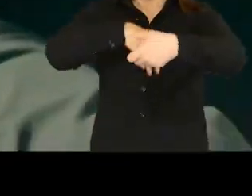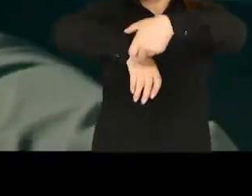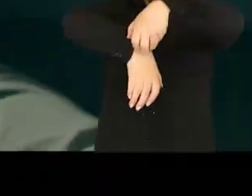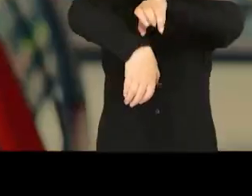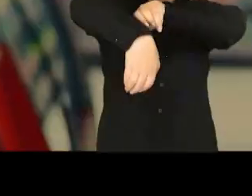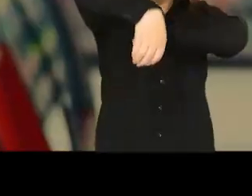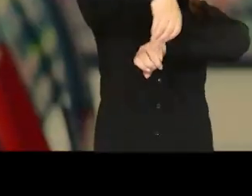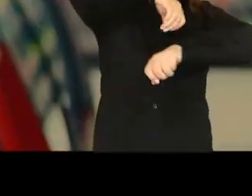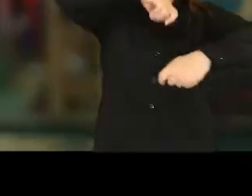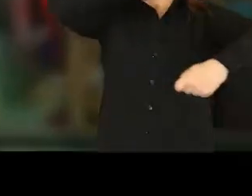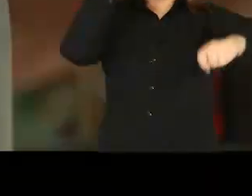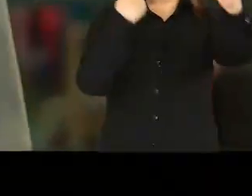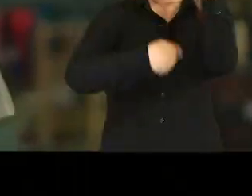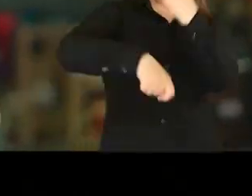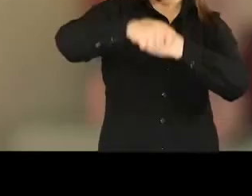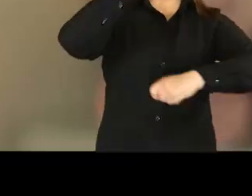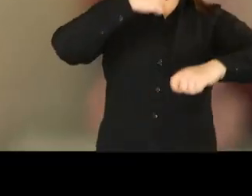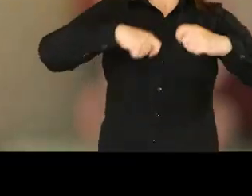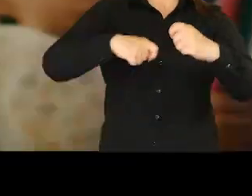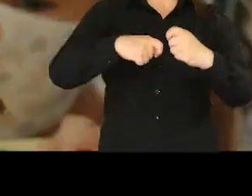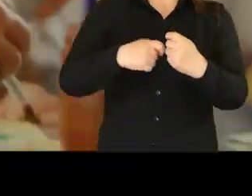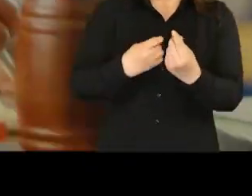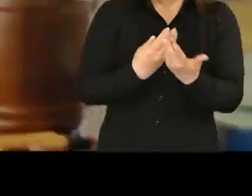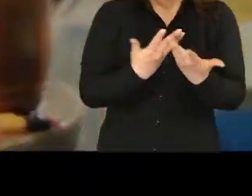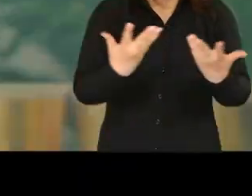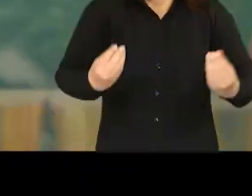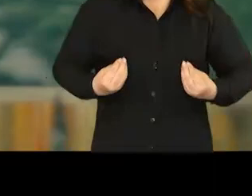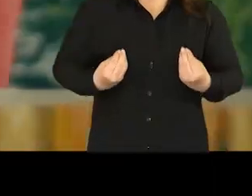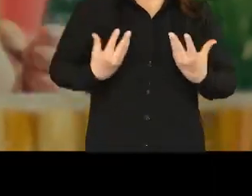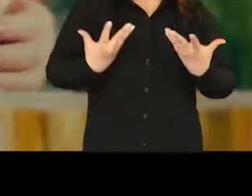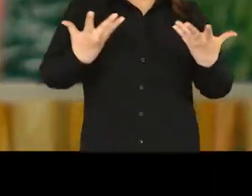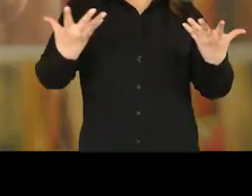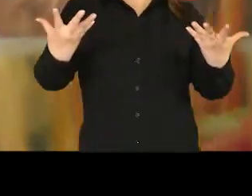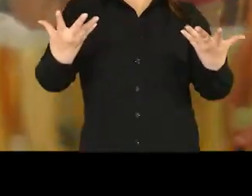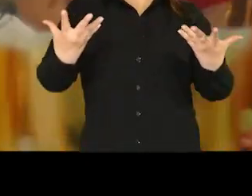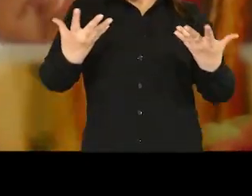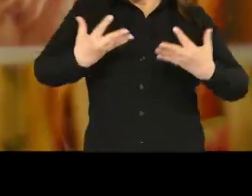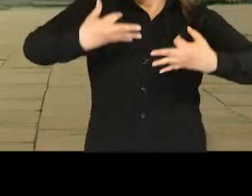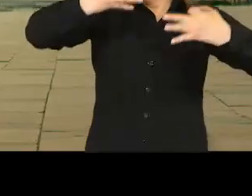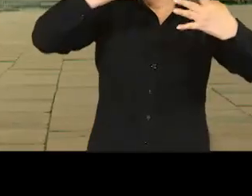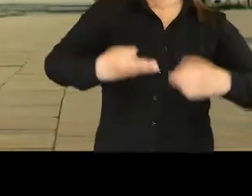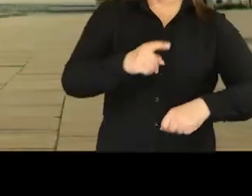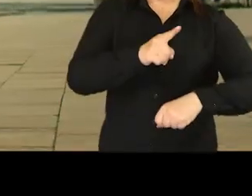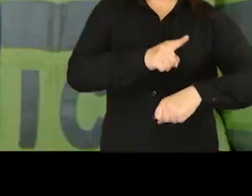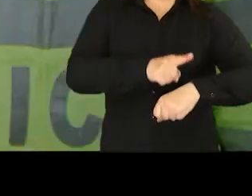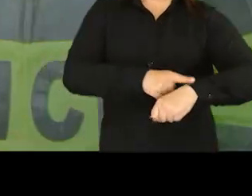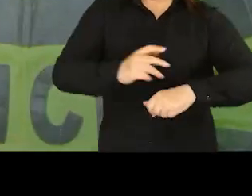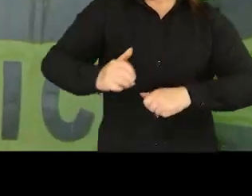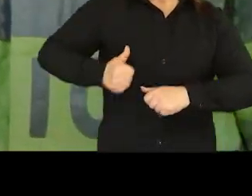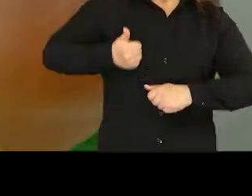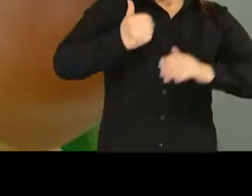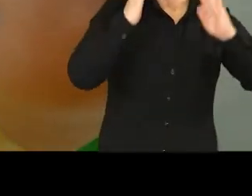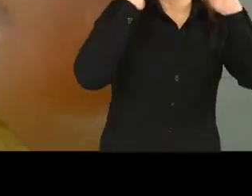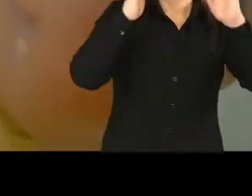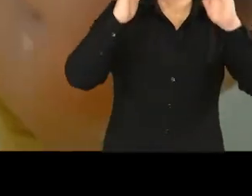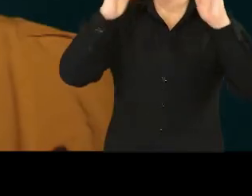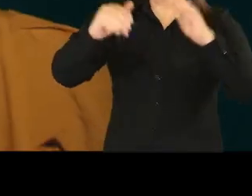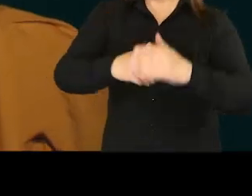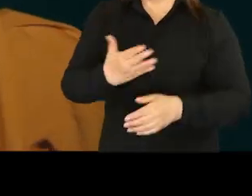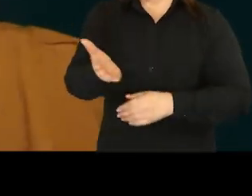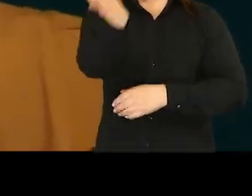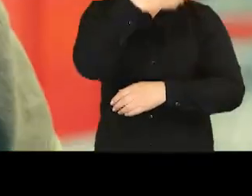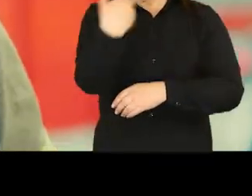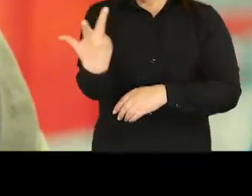vencer, a vender, a vivir y a valorar los momentos mil veces más. Vacunémonos